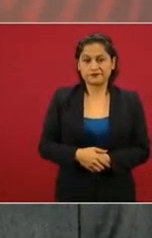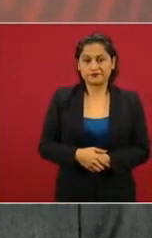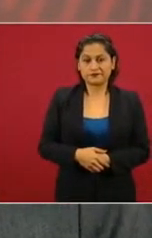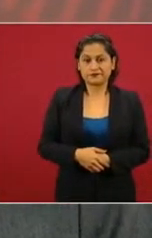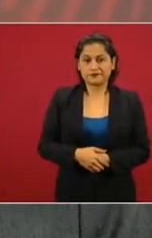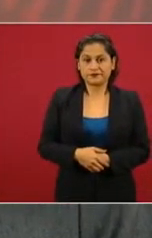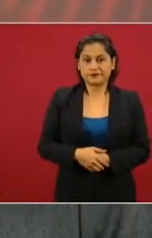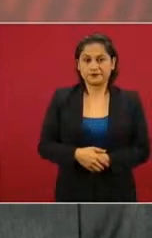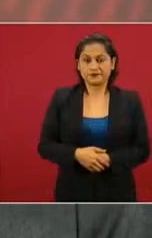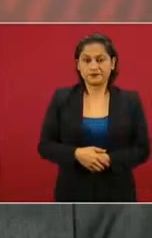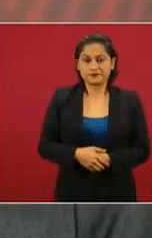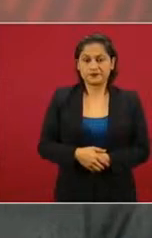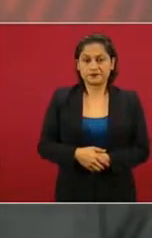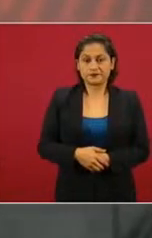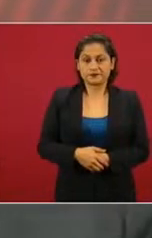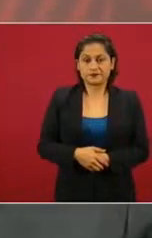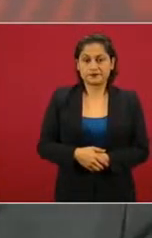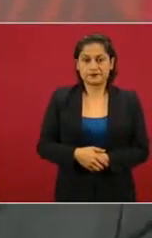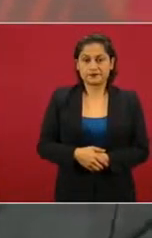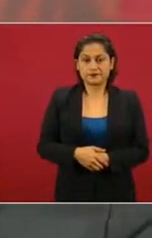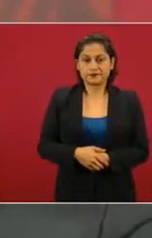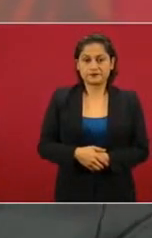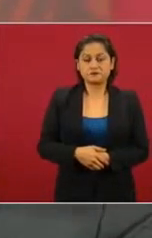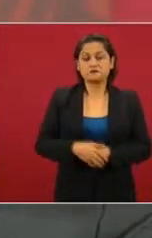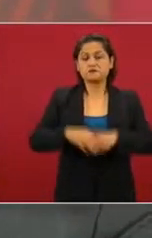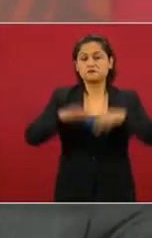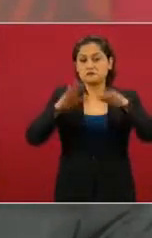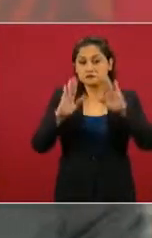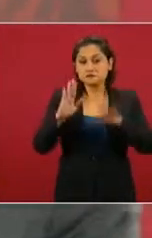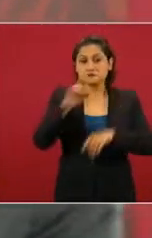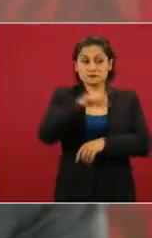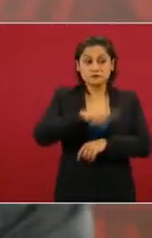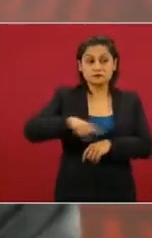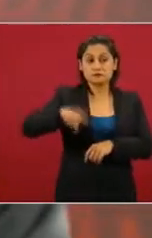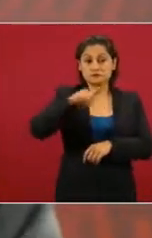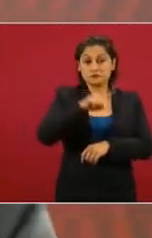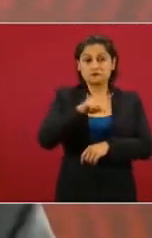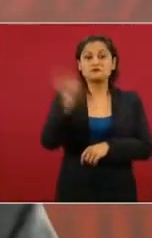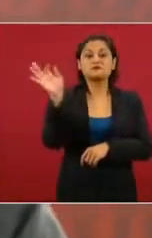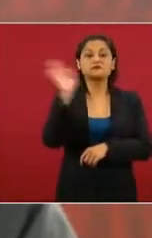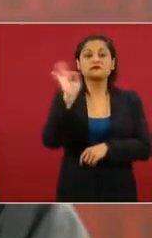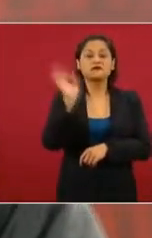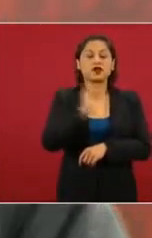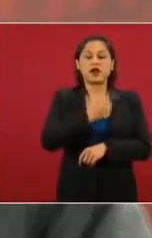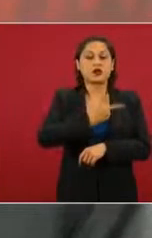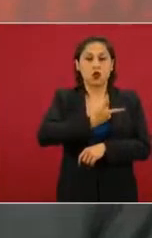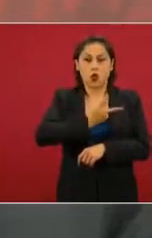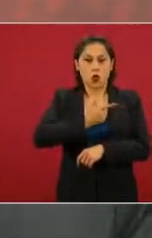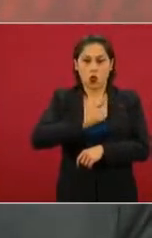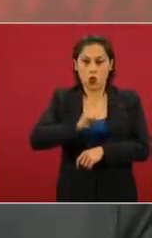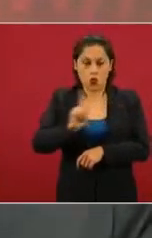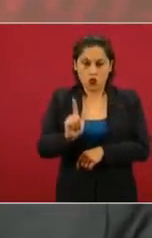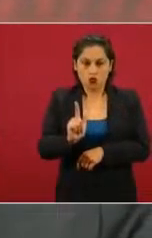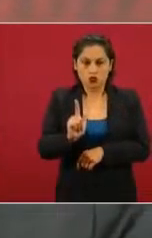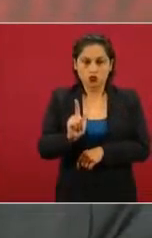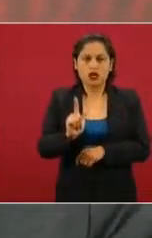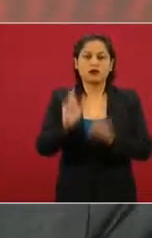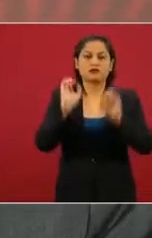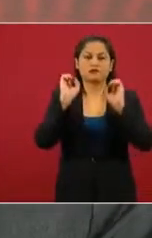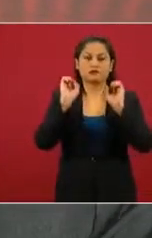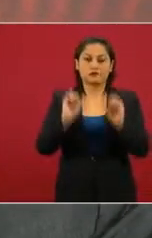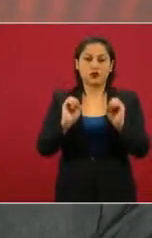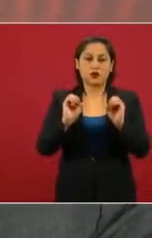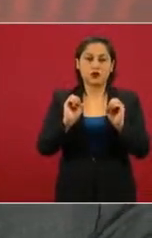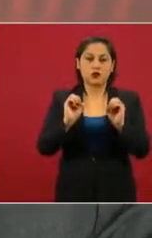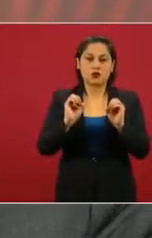la presentación en sociedad de López Obrador, pero con una forma completamente diferente como la había trabajado tanto el PRI como el